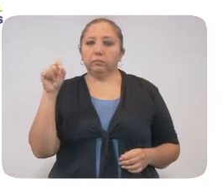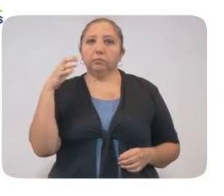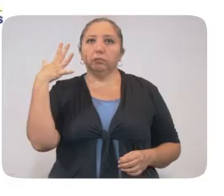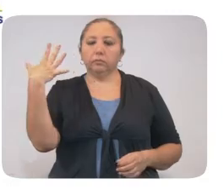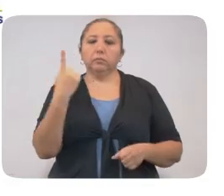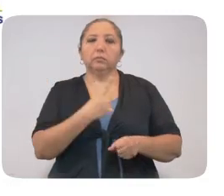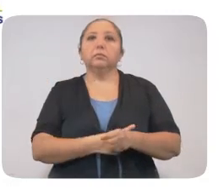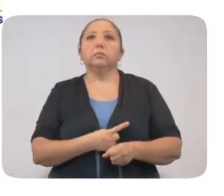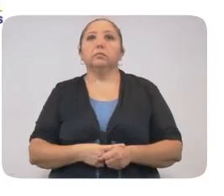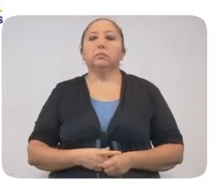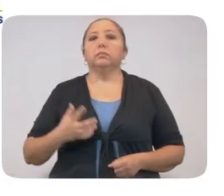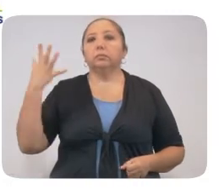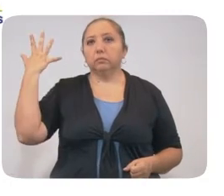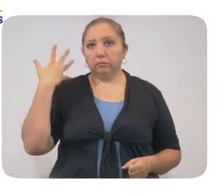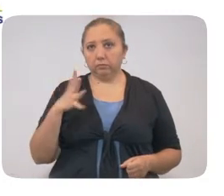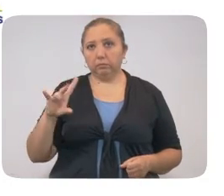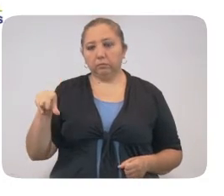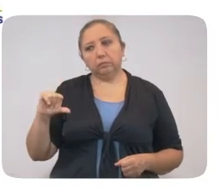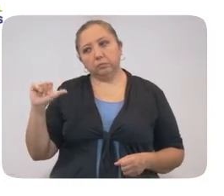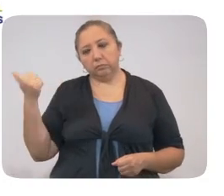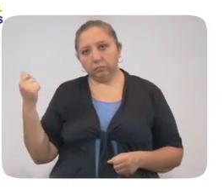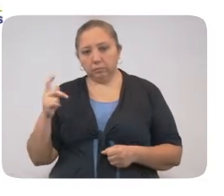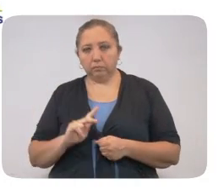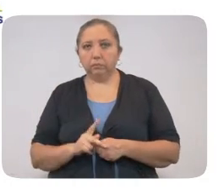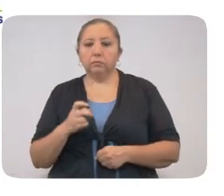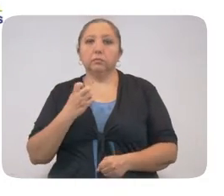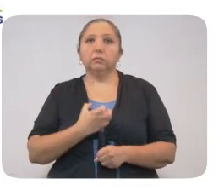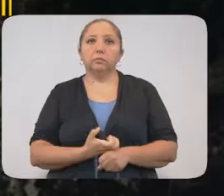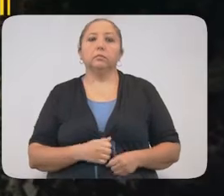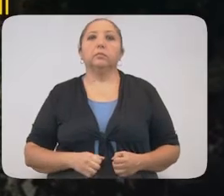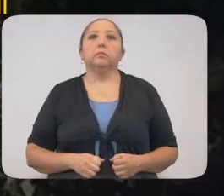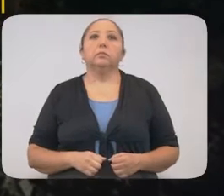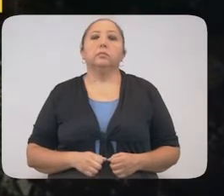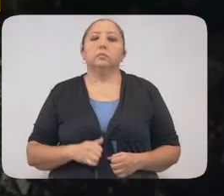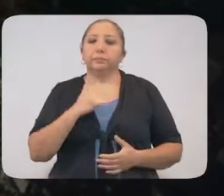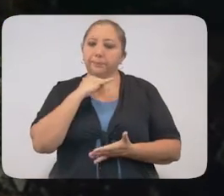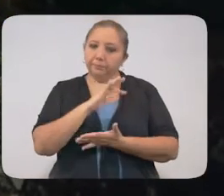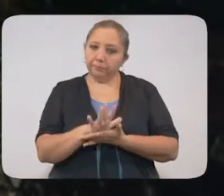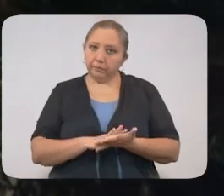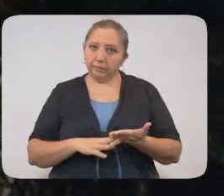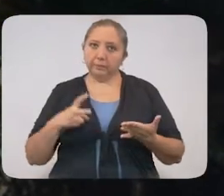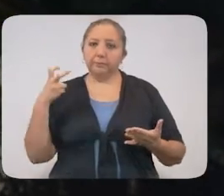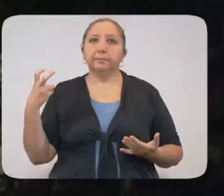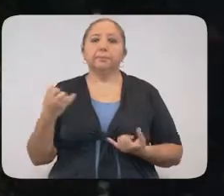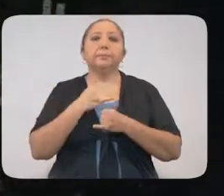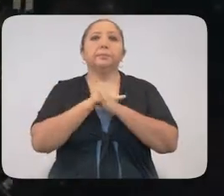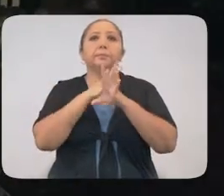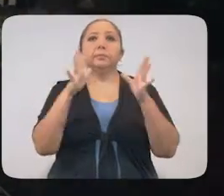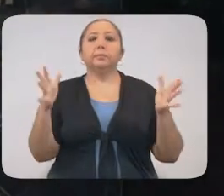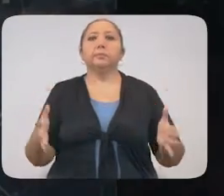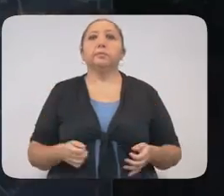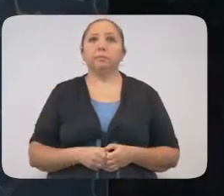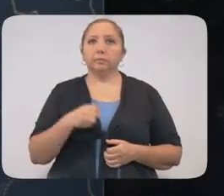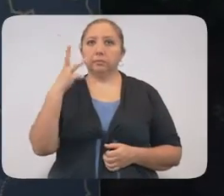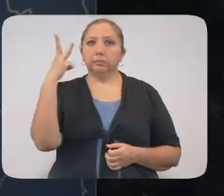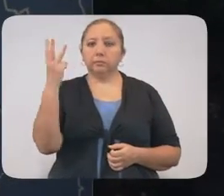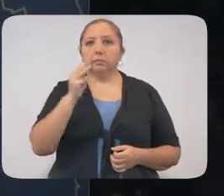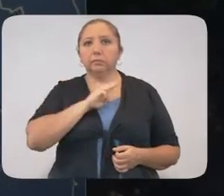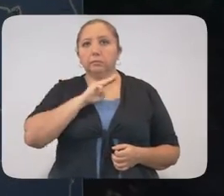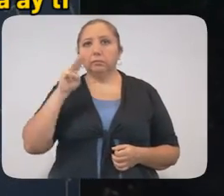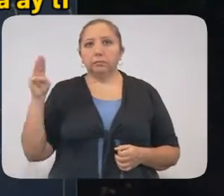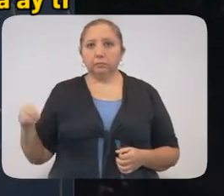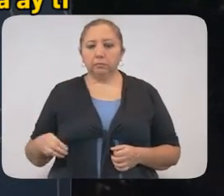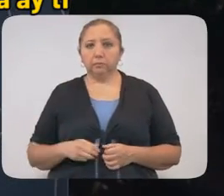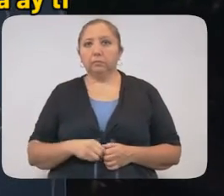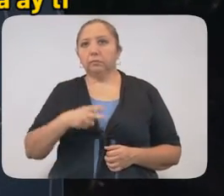casos positivos, 10 de los cuales son de otro país u otro estado. Lamentablemente, en este parte médico informamos de 3